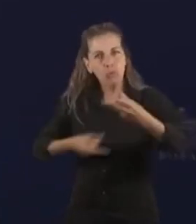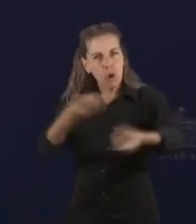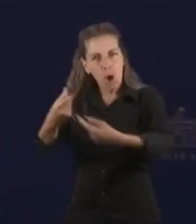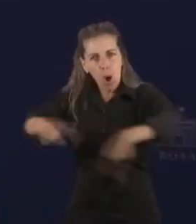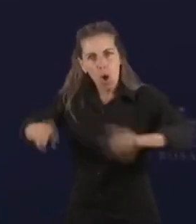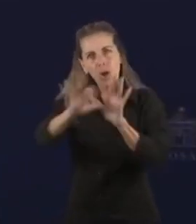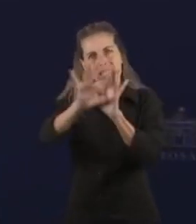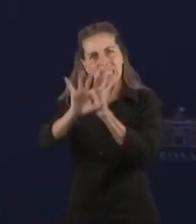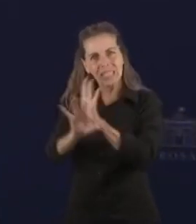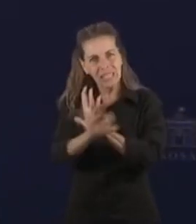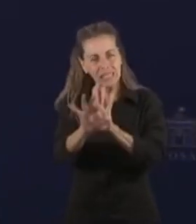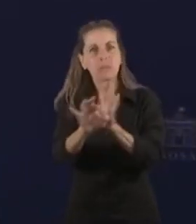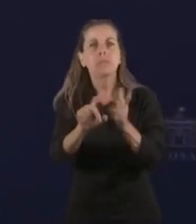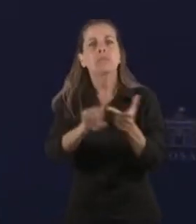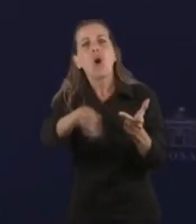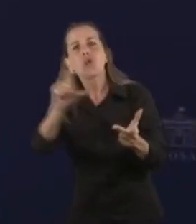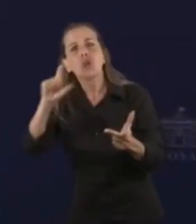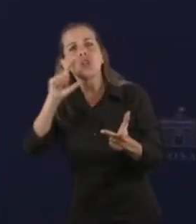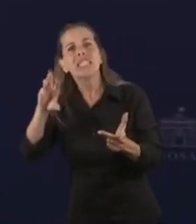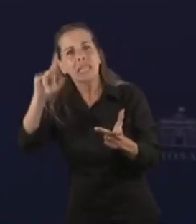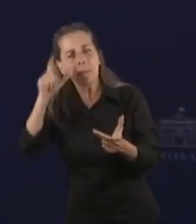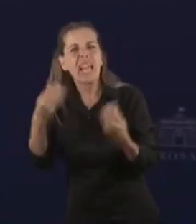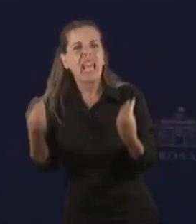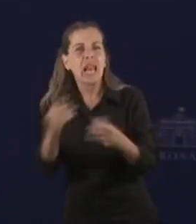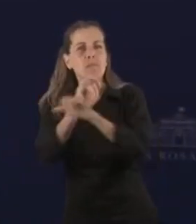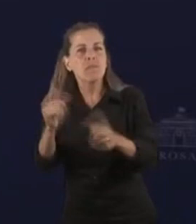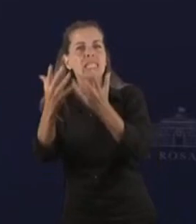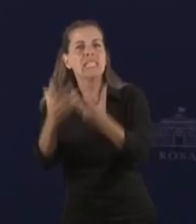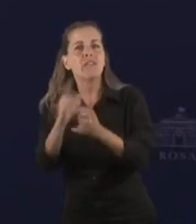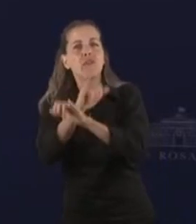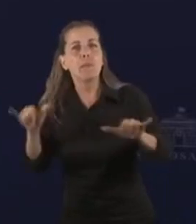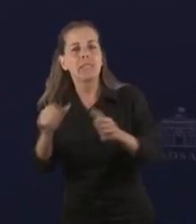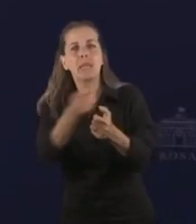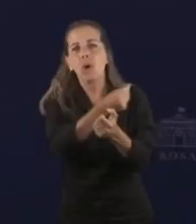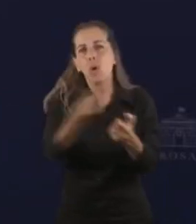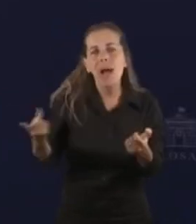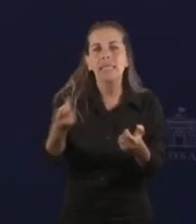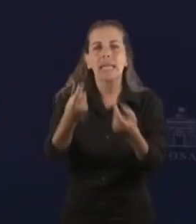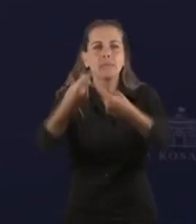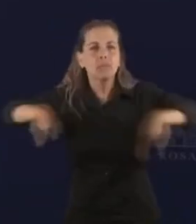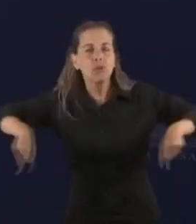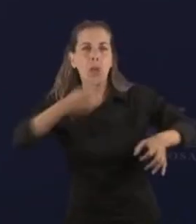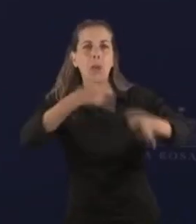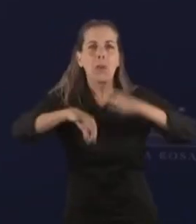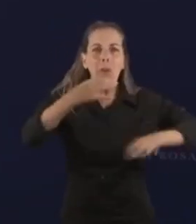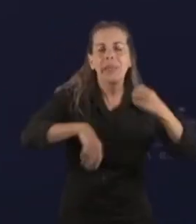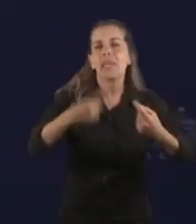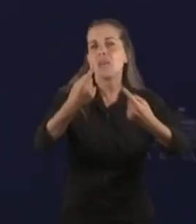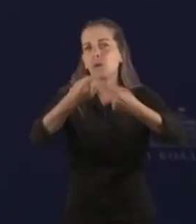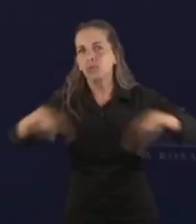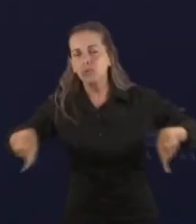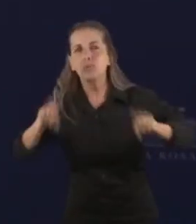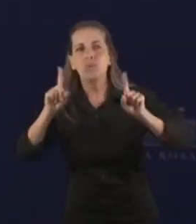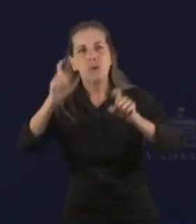el cipre que era un un régimen informativo de precios y cantidades vendidas de bienes finales e e intermedios instaurado durante el